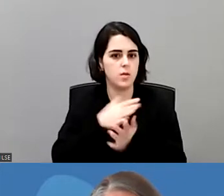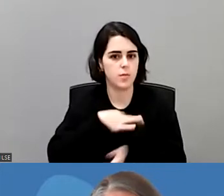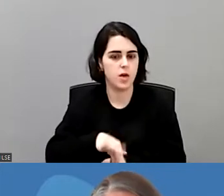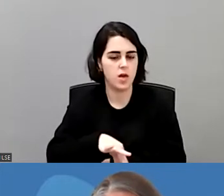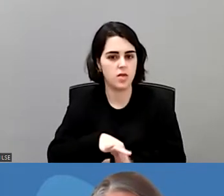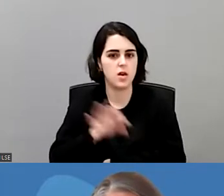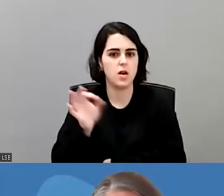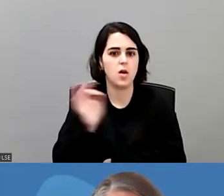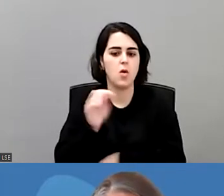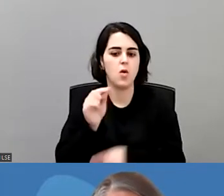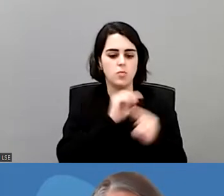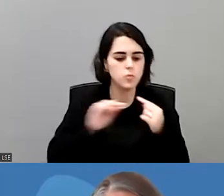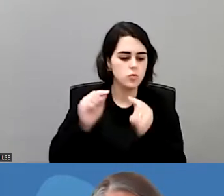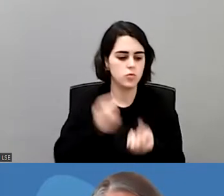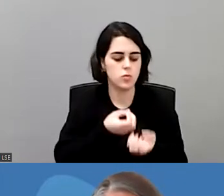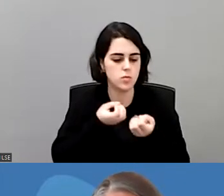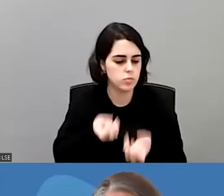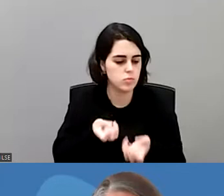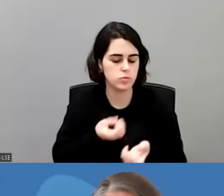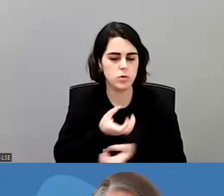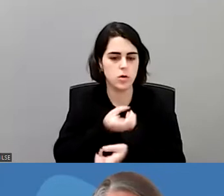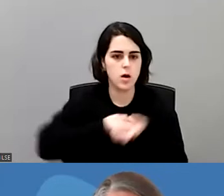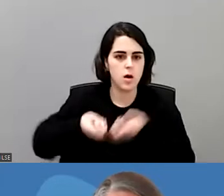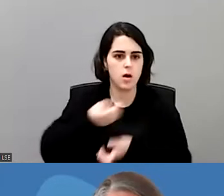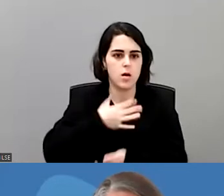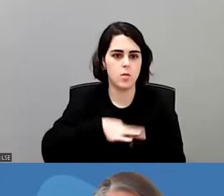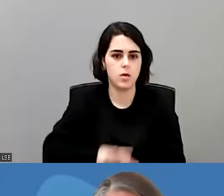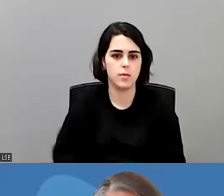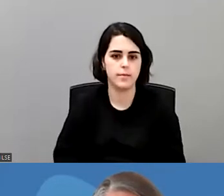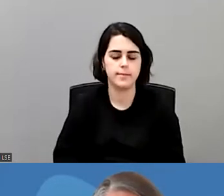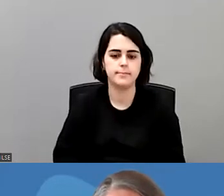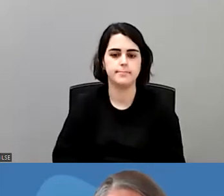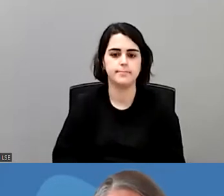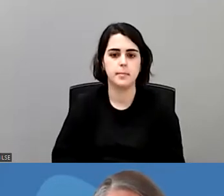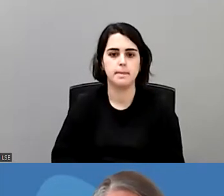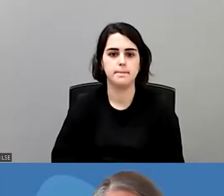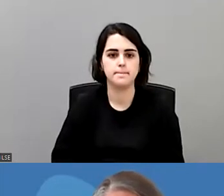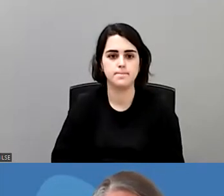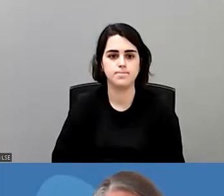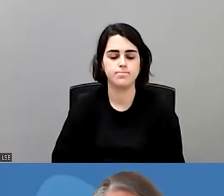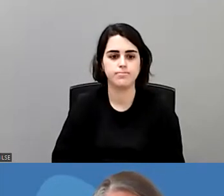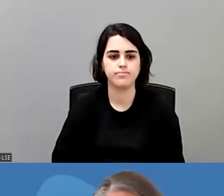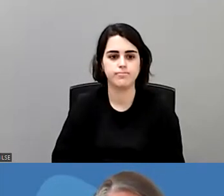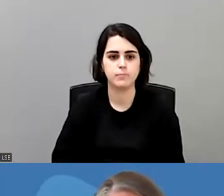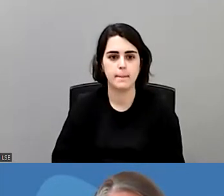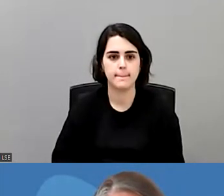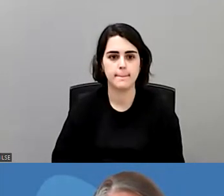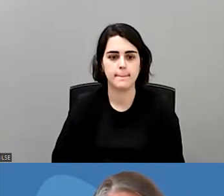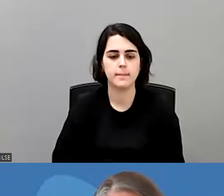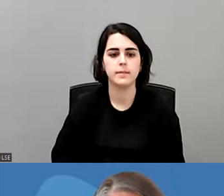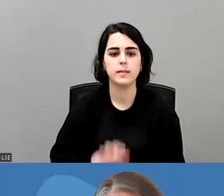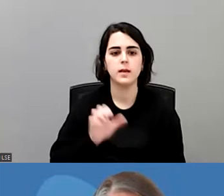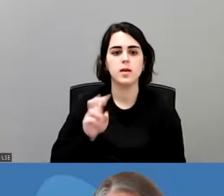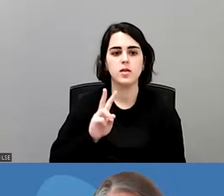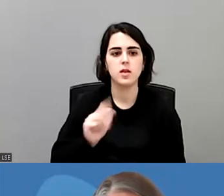comentarlo, debatirlo. Reba nos compartía por el chat